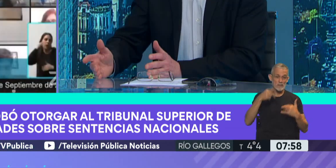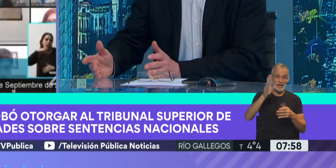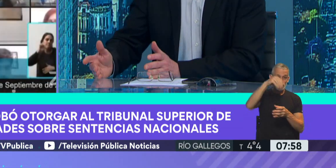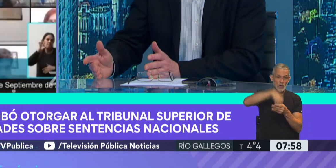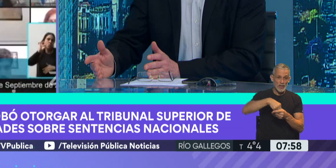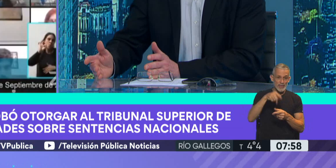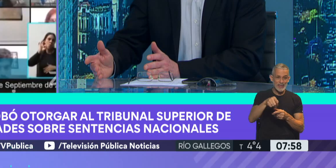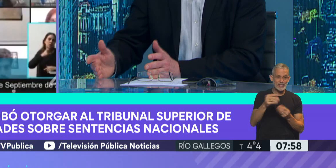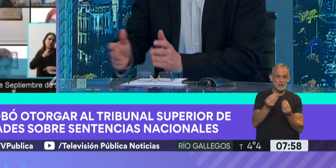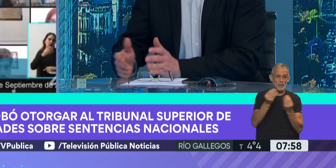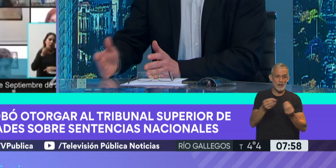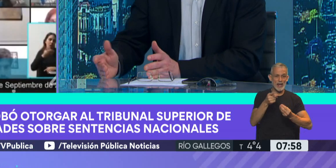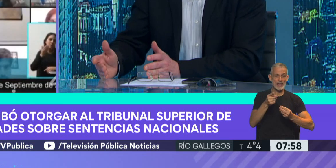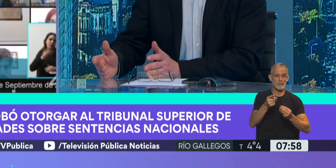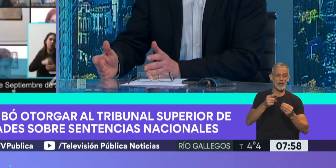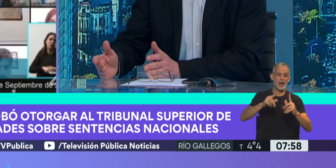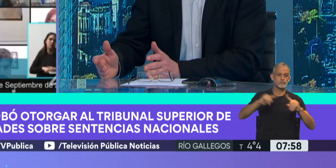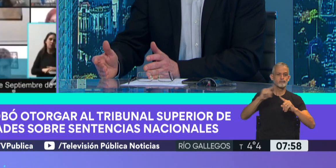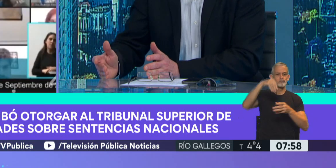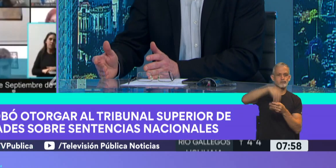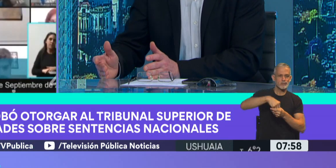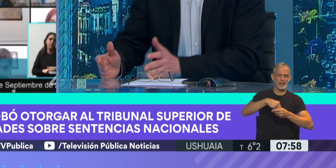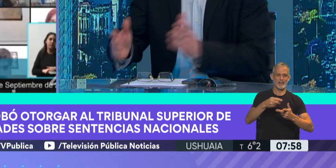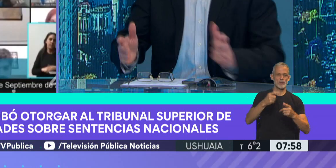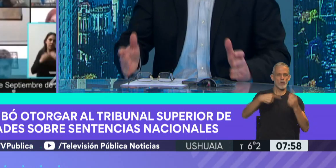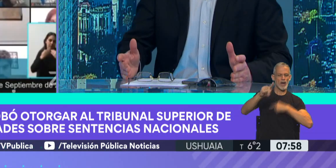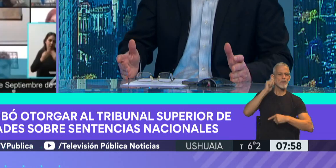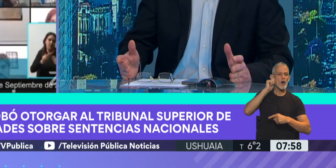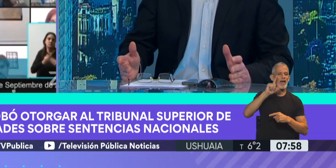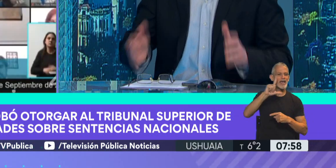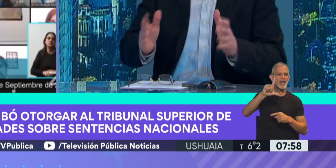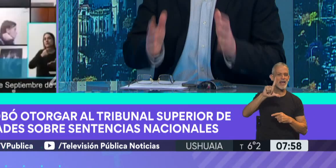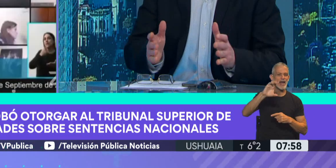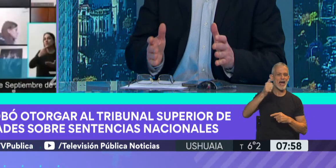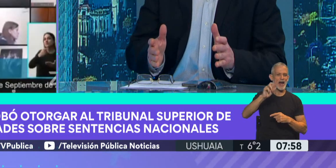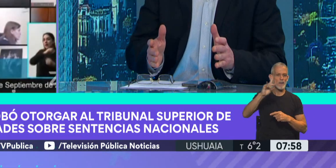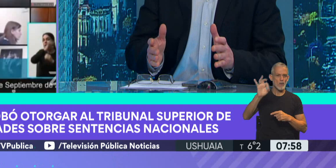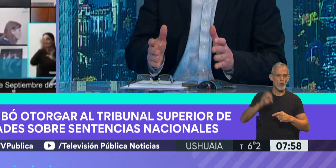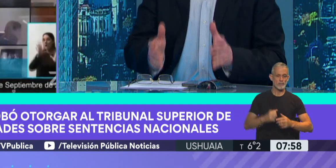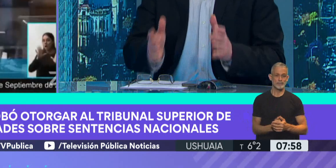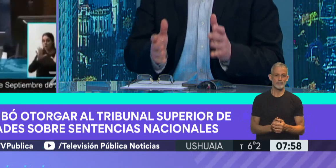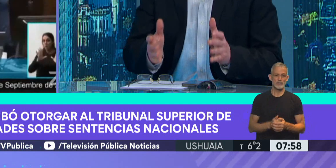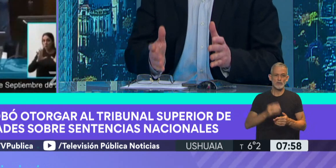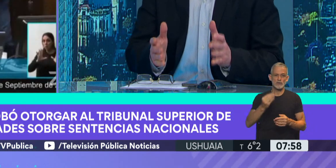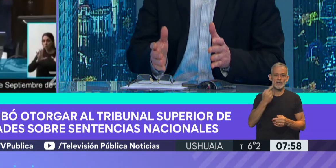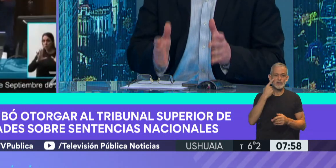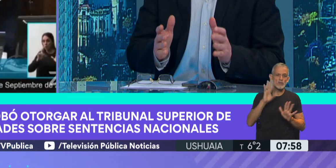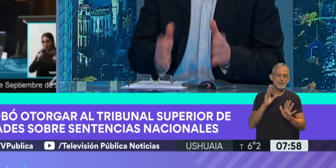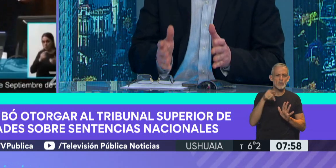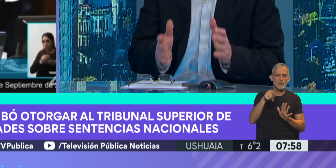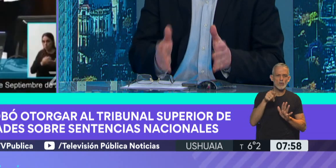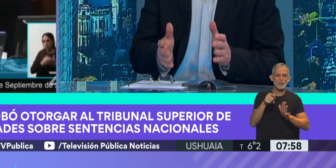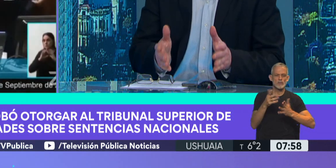la Procuradora General de la Nación en reemplazo de Alejandra Gil Carbó. Esto es lo que determinó. Ahora, ese tribunal no está contemplado